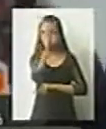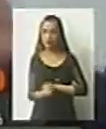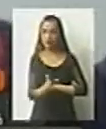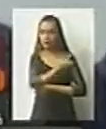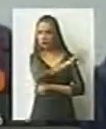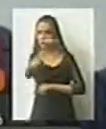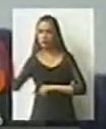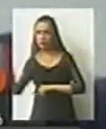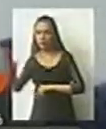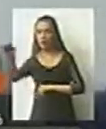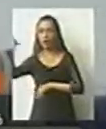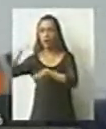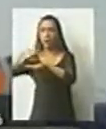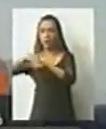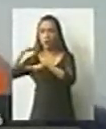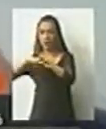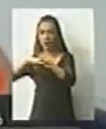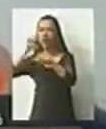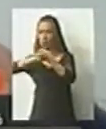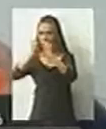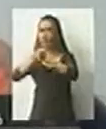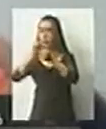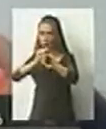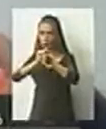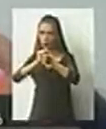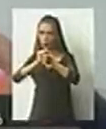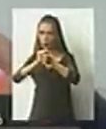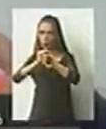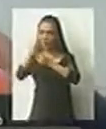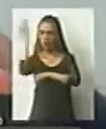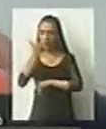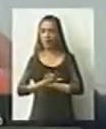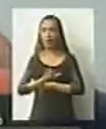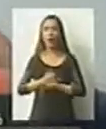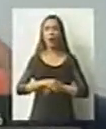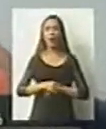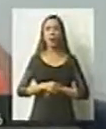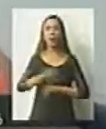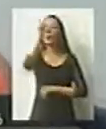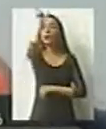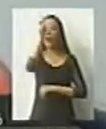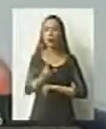detenida? La persona detenida se encuentra, como le digo, en este momento se encuentra en la ciudad de San Salvador de Jujuy.